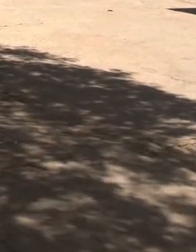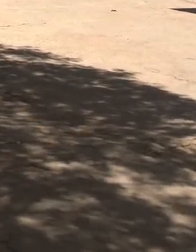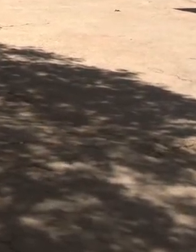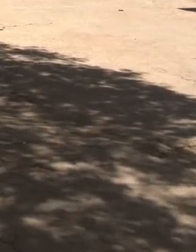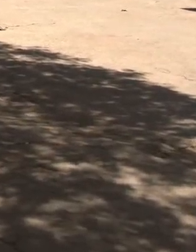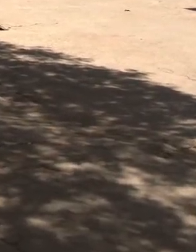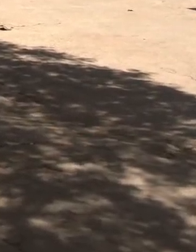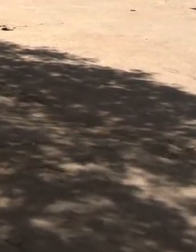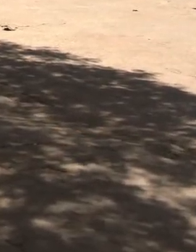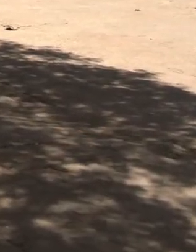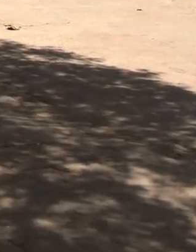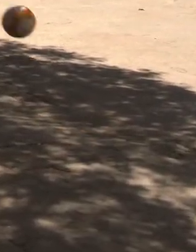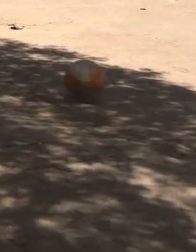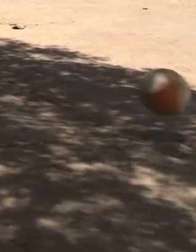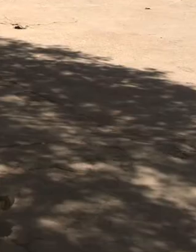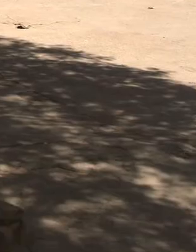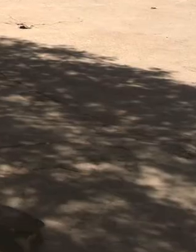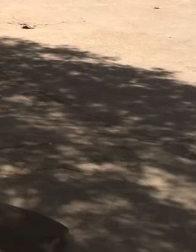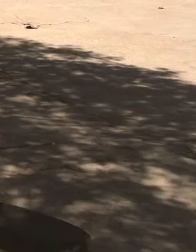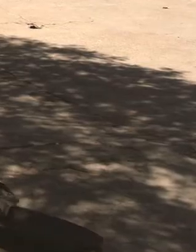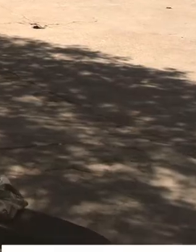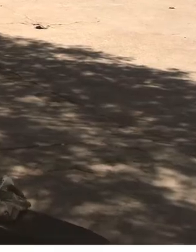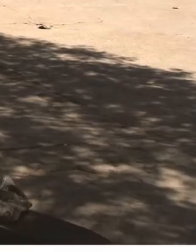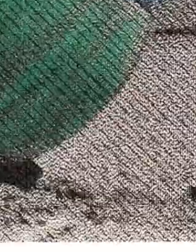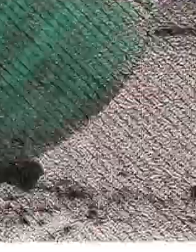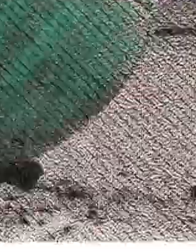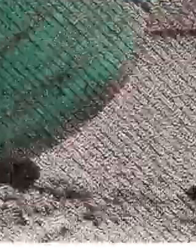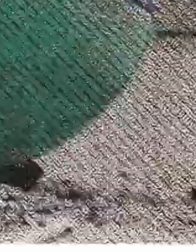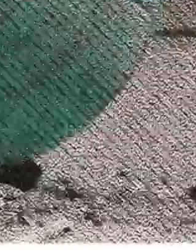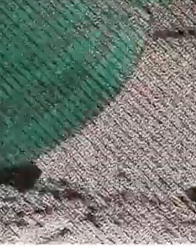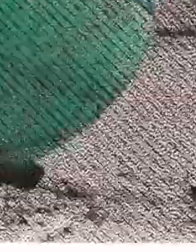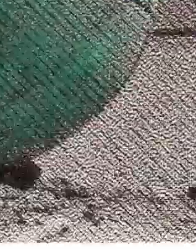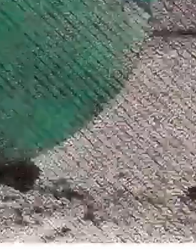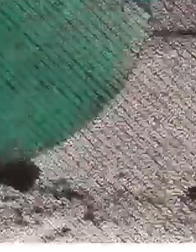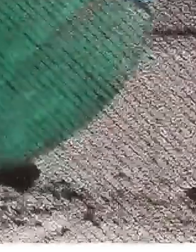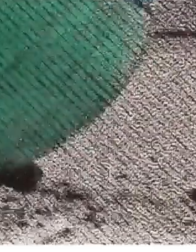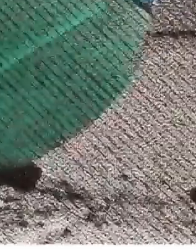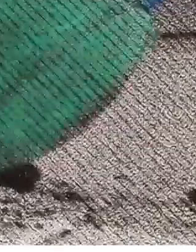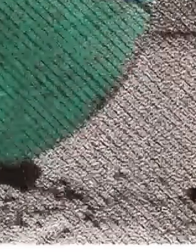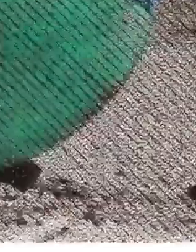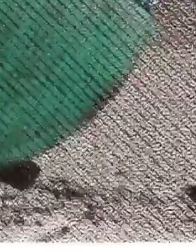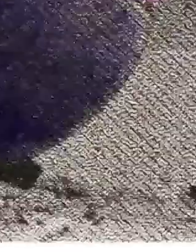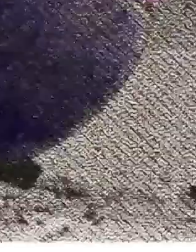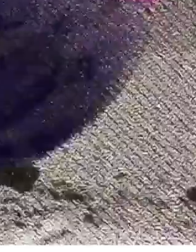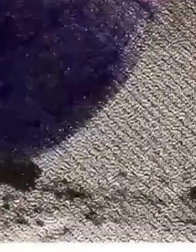fútbol mientras se despliega el texto "Heredó su amor por el fútbol" de Paulo, su papá.